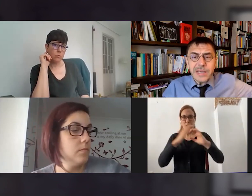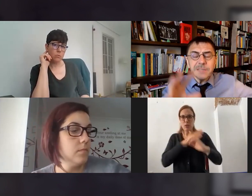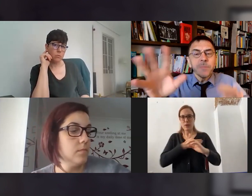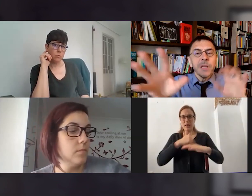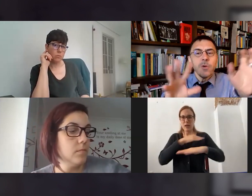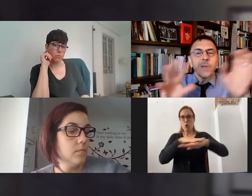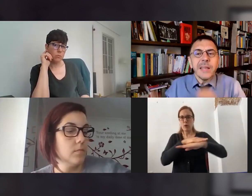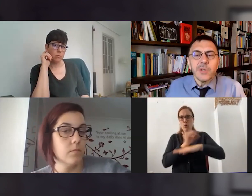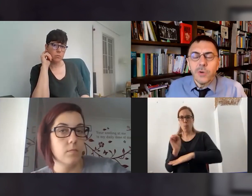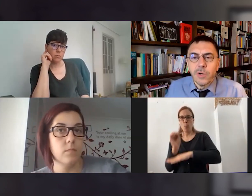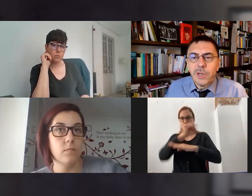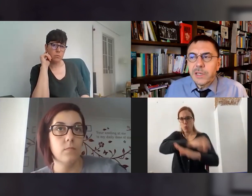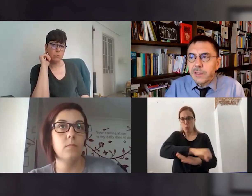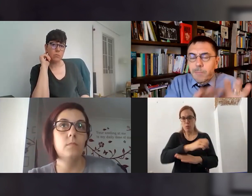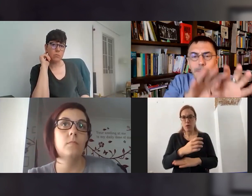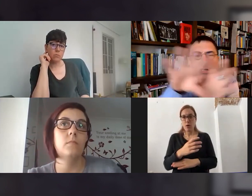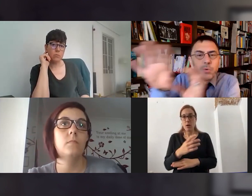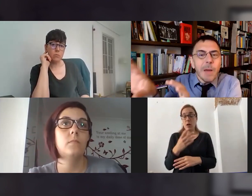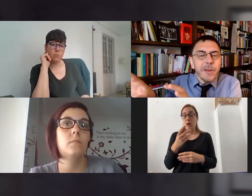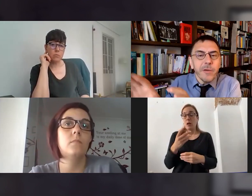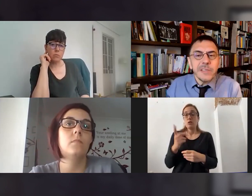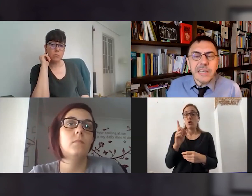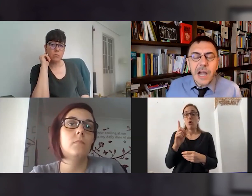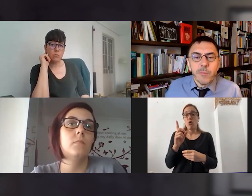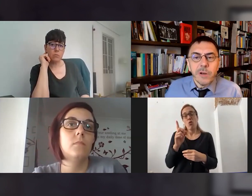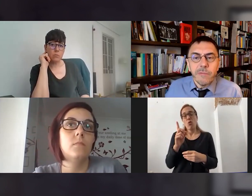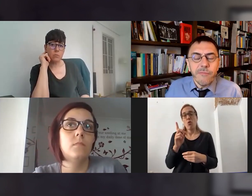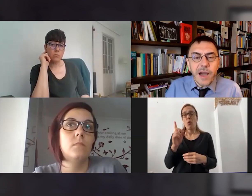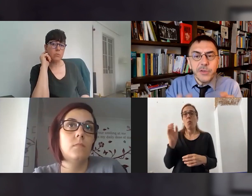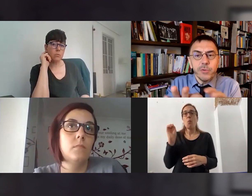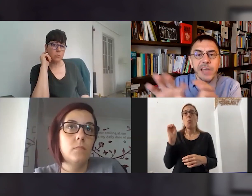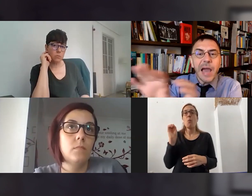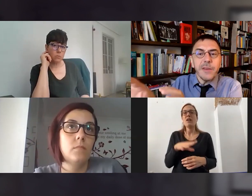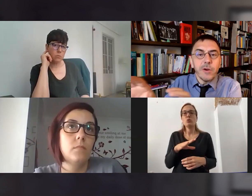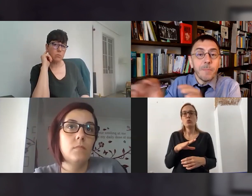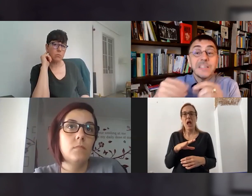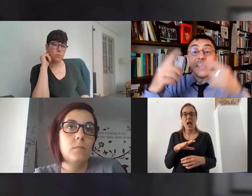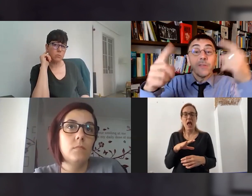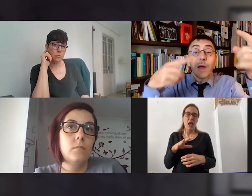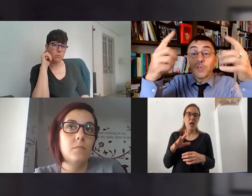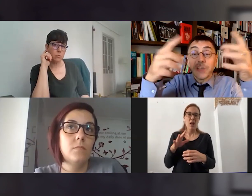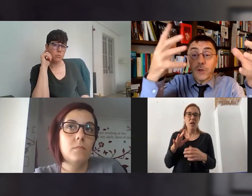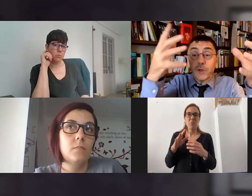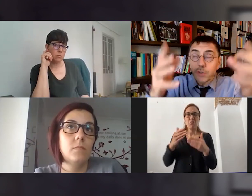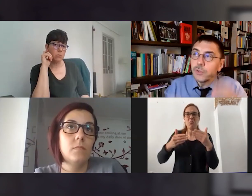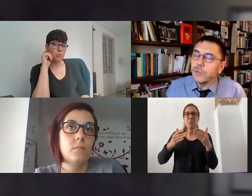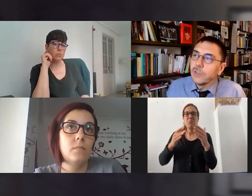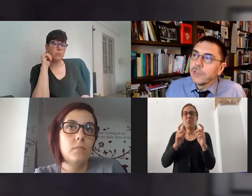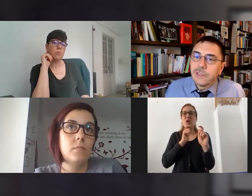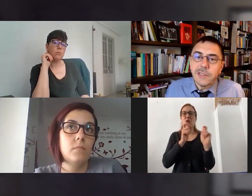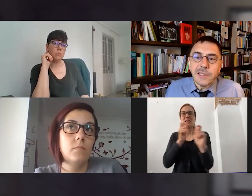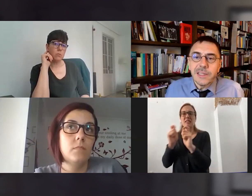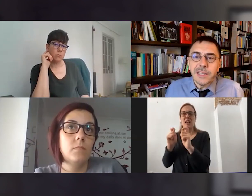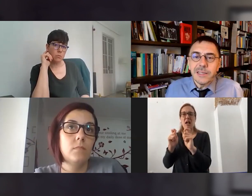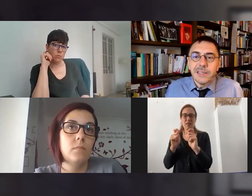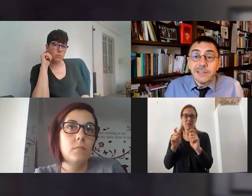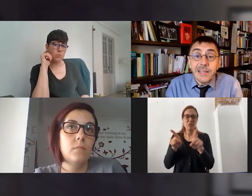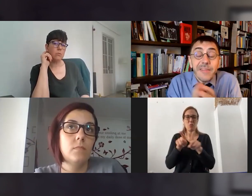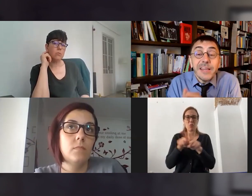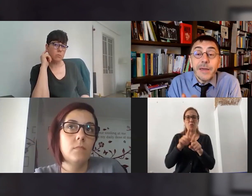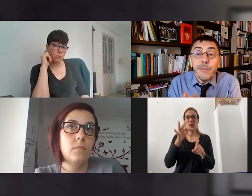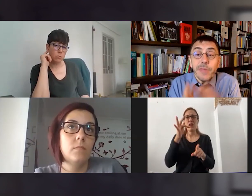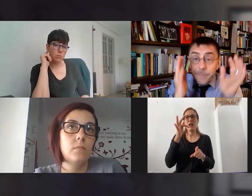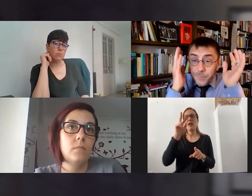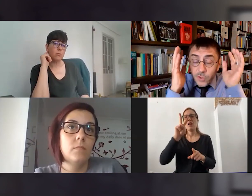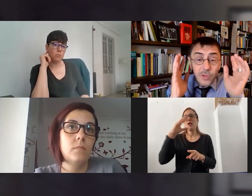Y ya no es lo que han hecho basura periodística como el Fuck You diario, ¿no? Persiguiendo a los hijos, ¿no? De